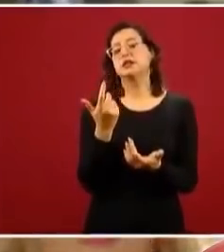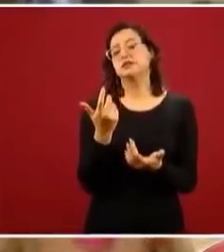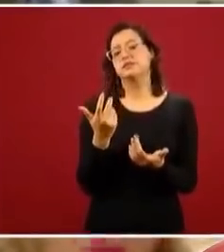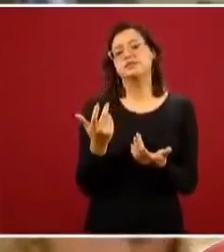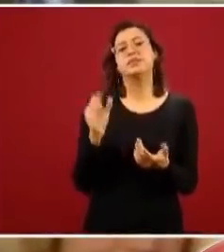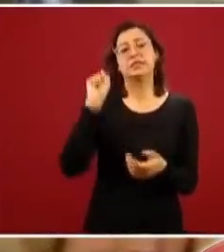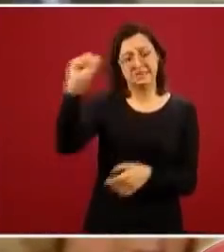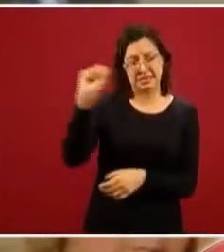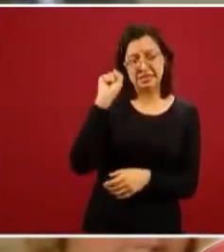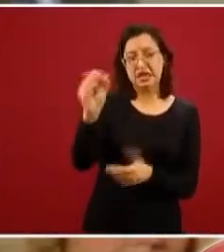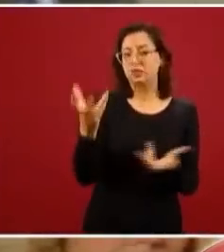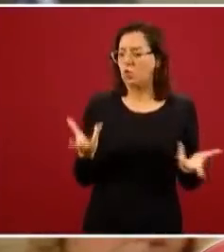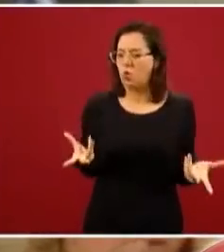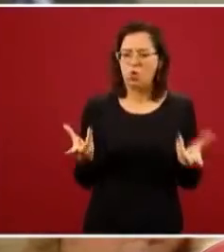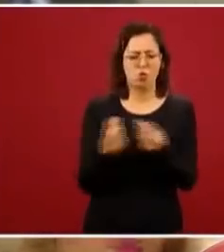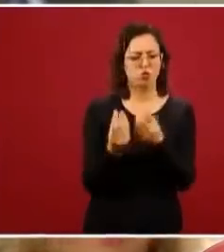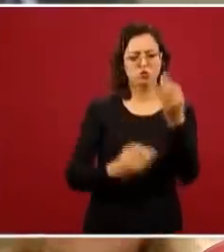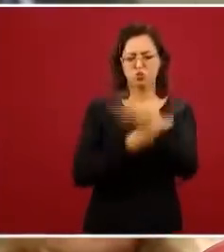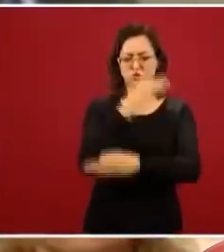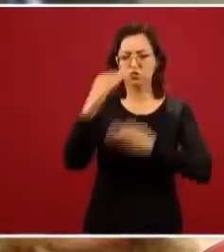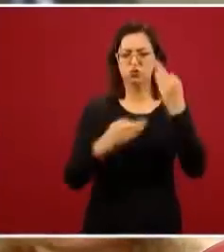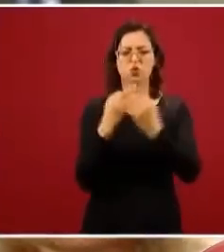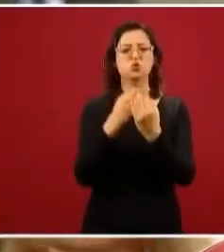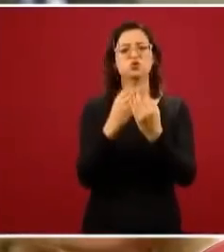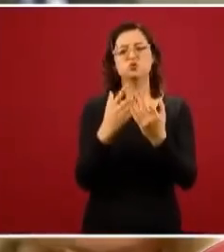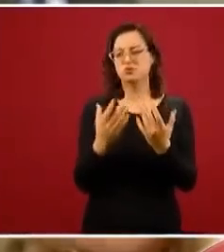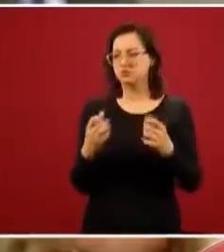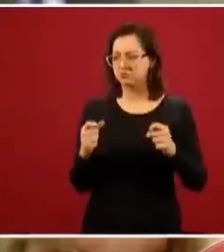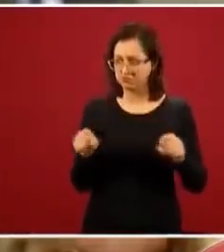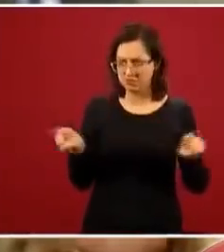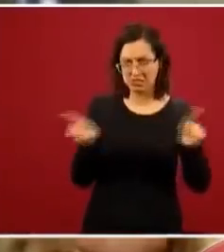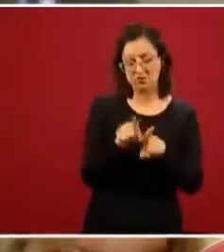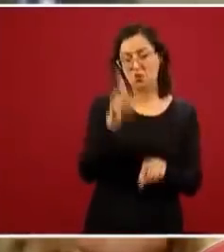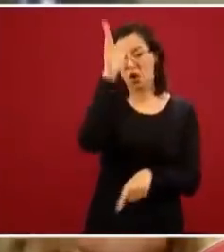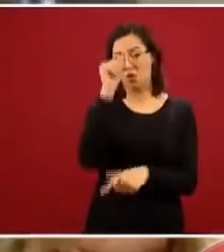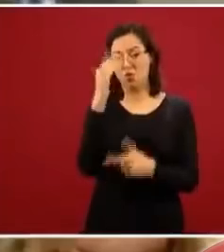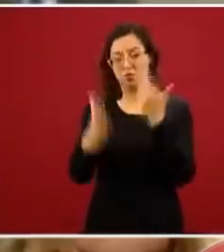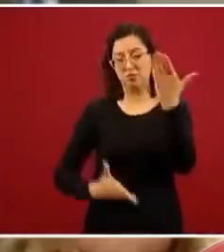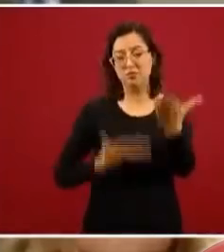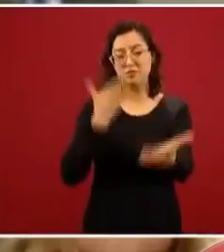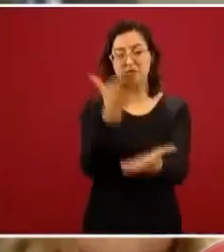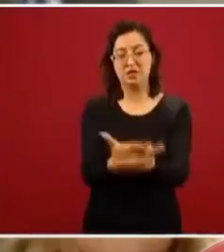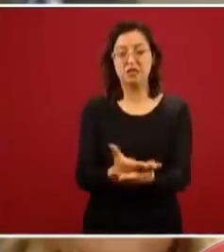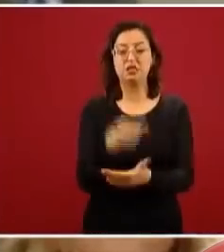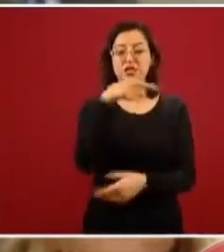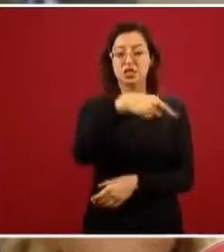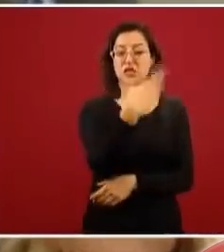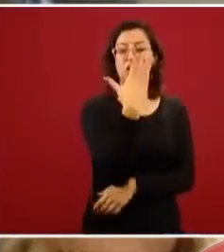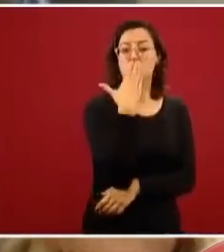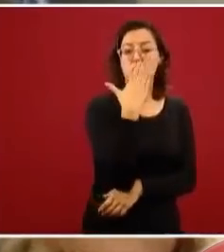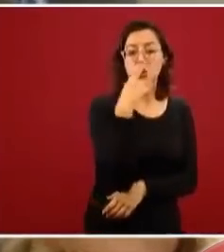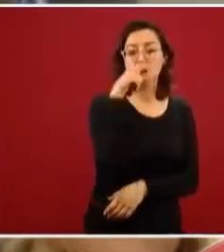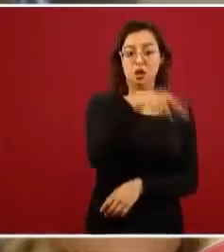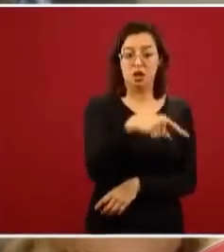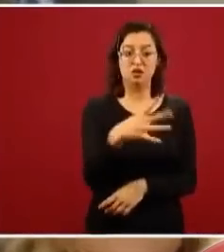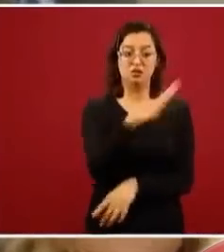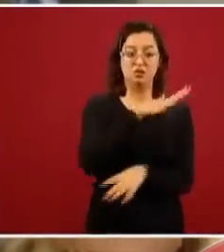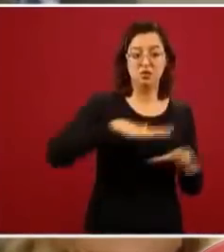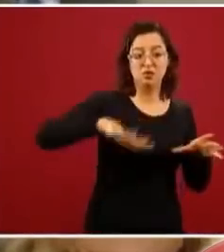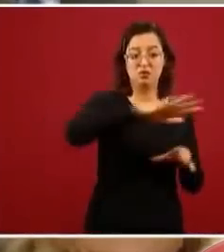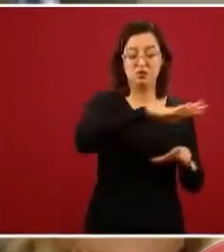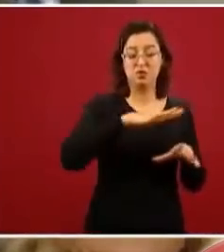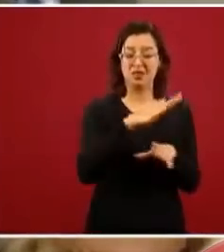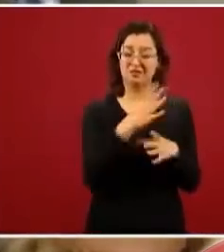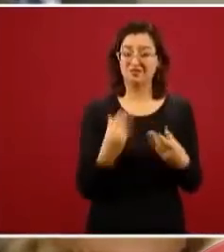de los sindicatos también, es solicitar que se considere a Sonora en específico como zona de vida cara. Que es